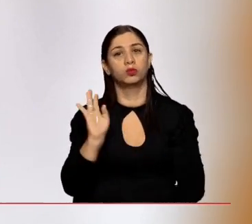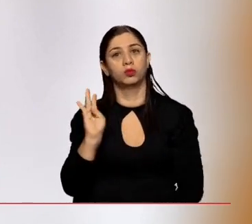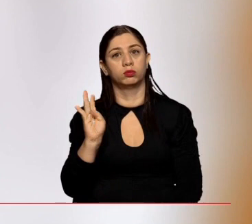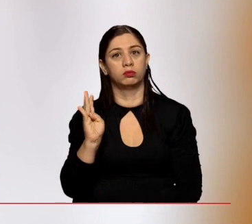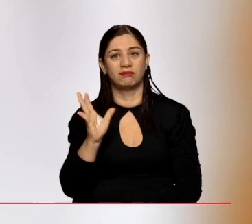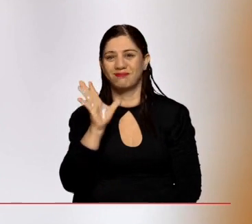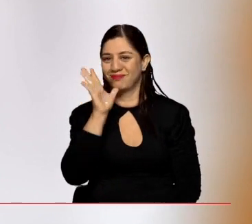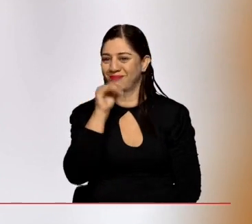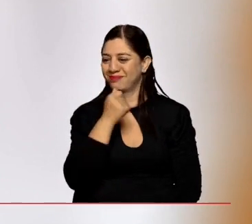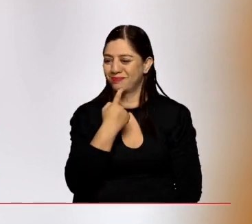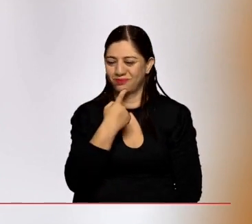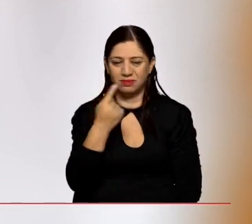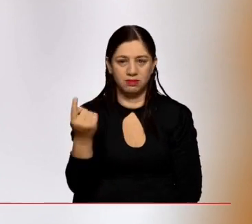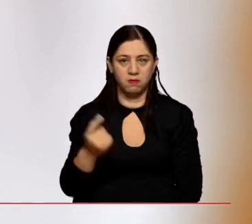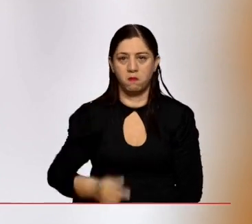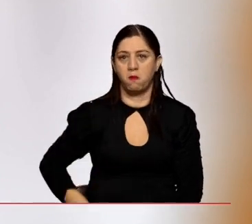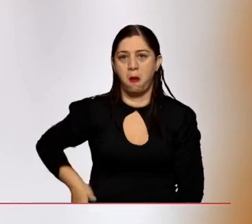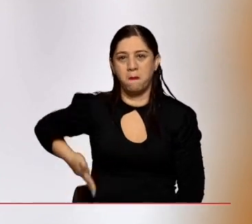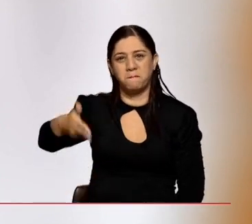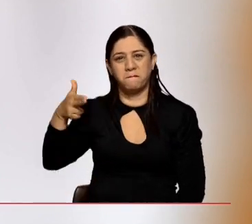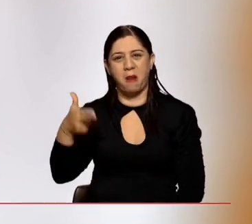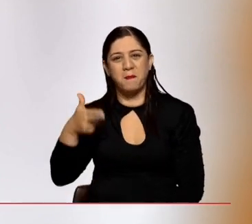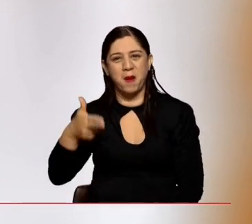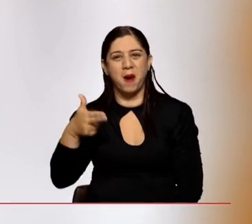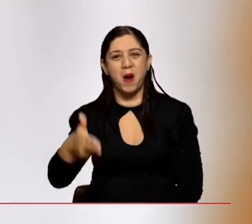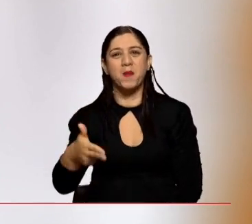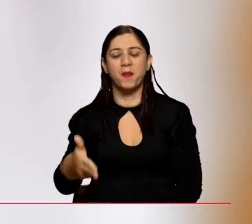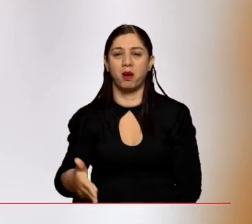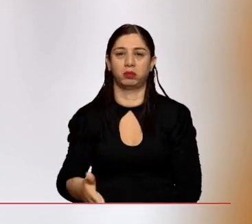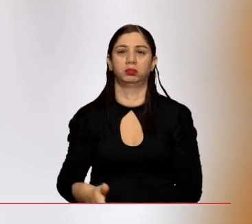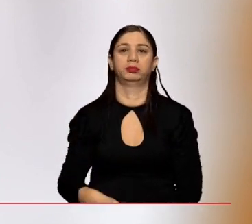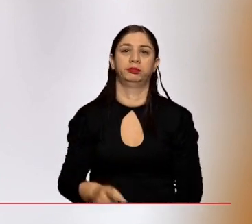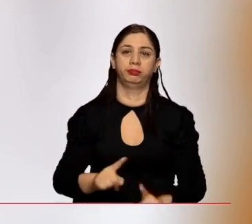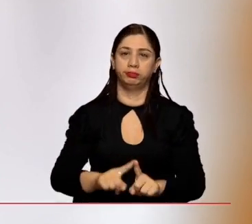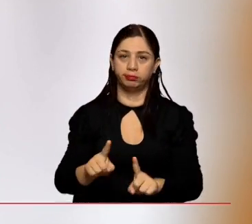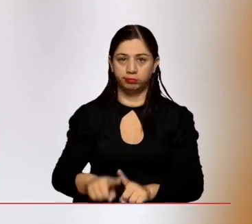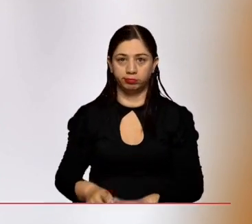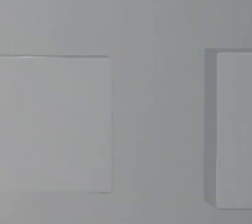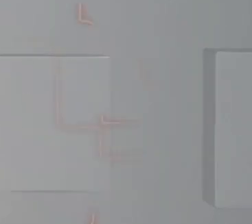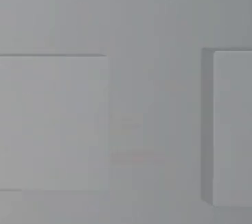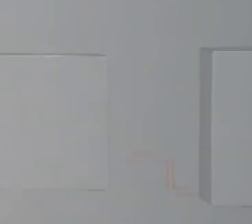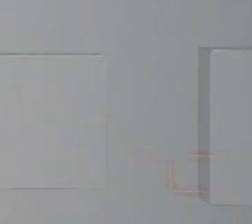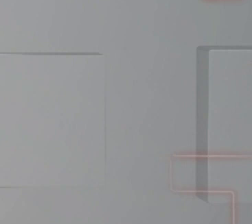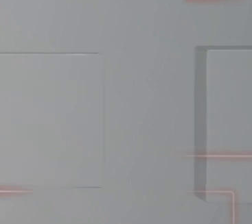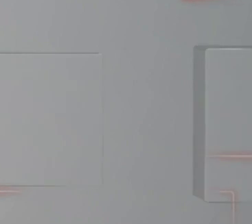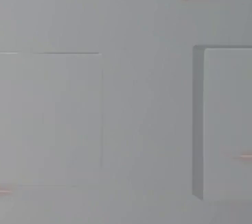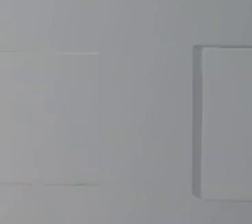palabra, hombres armados dispararon en varias oportunidades en su contra.